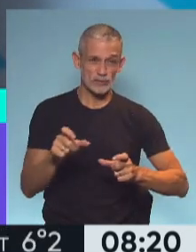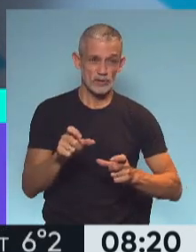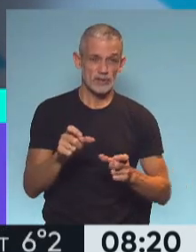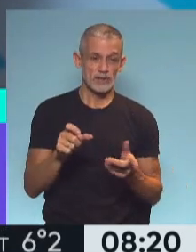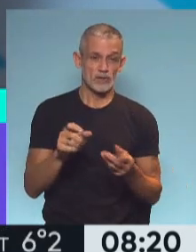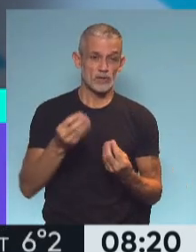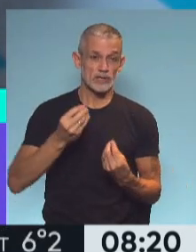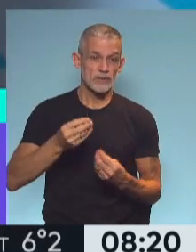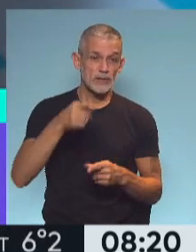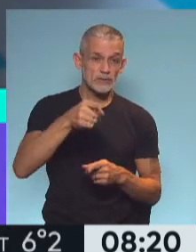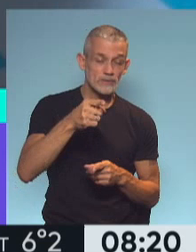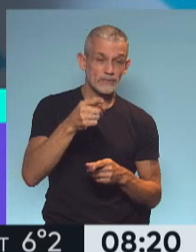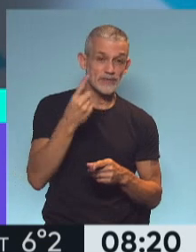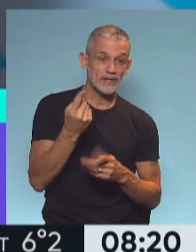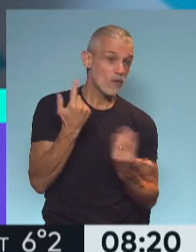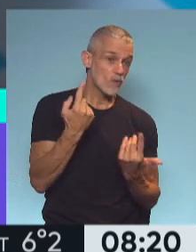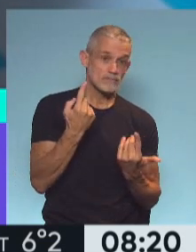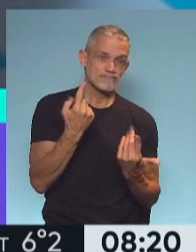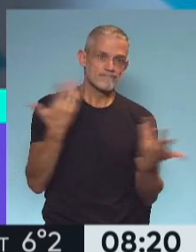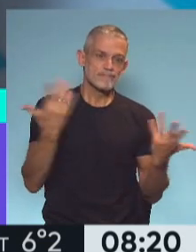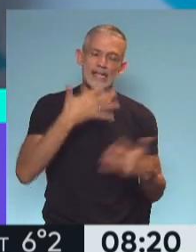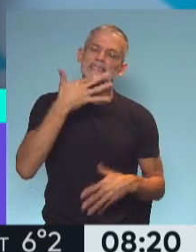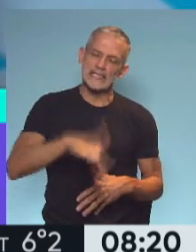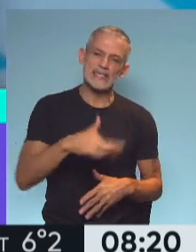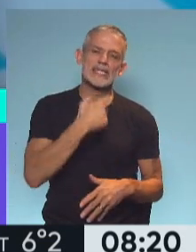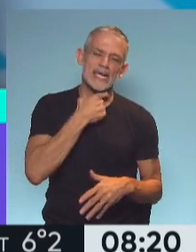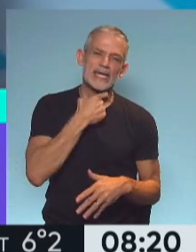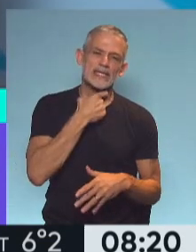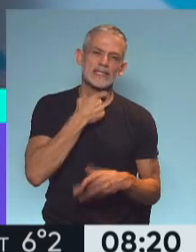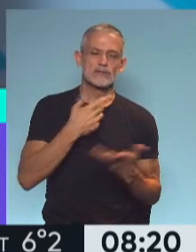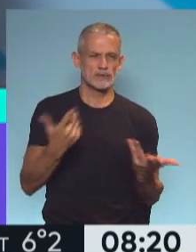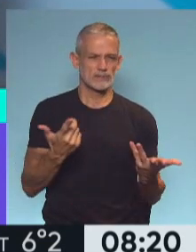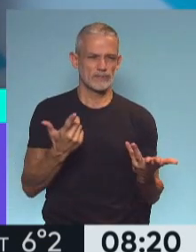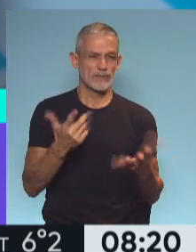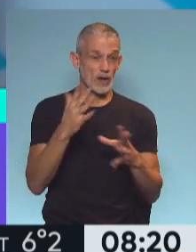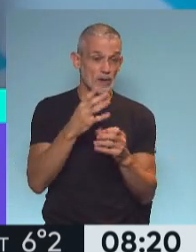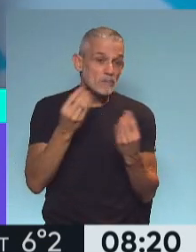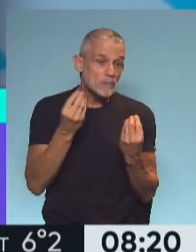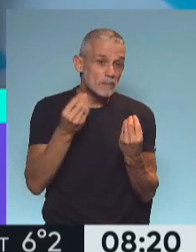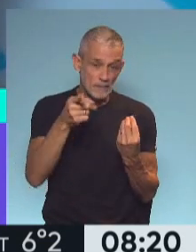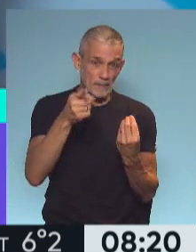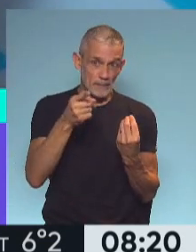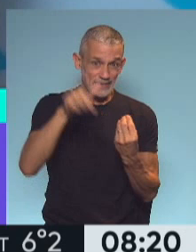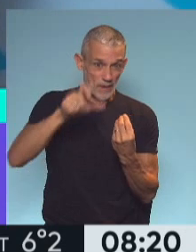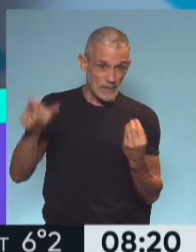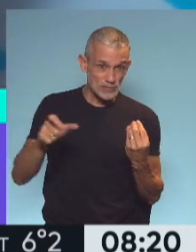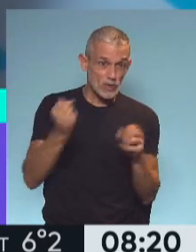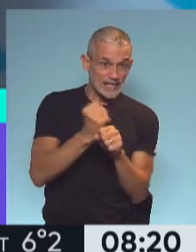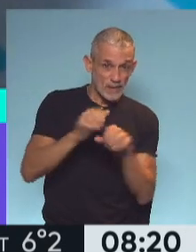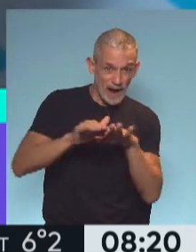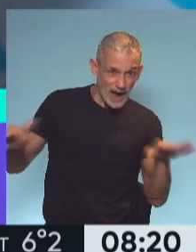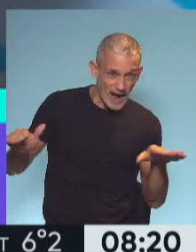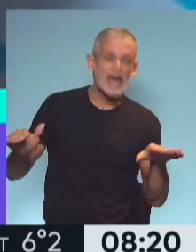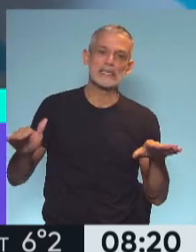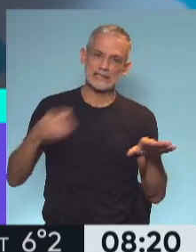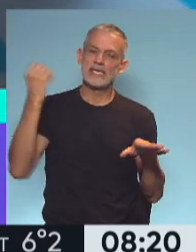a lo largo de la jornada. Es absolutamente entendible que ese personal que va a estar ocupando esa labor tan